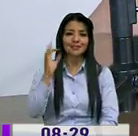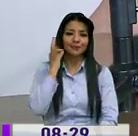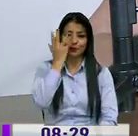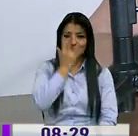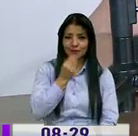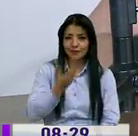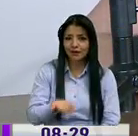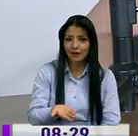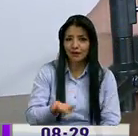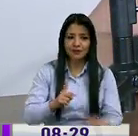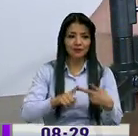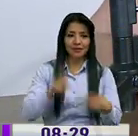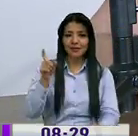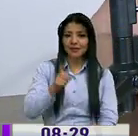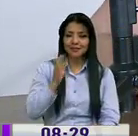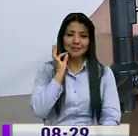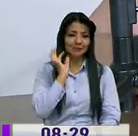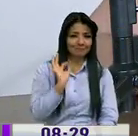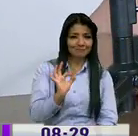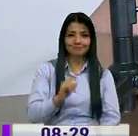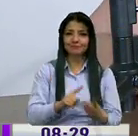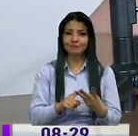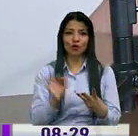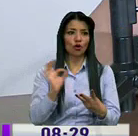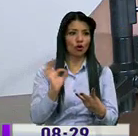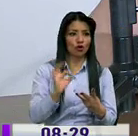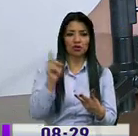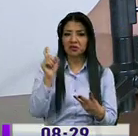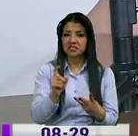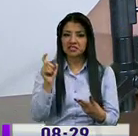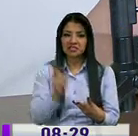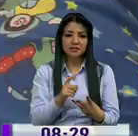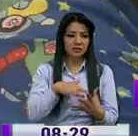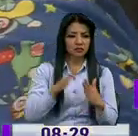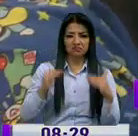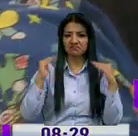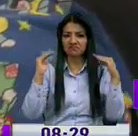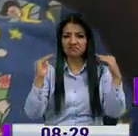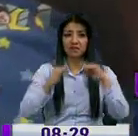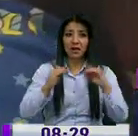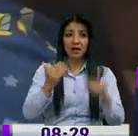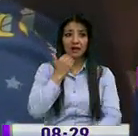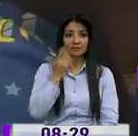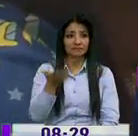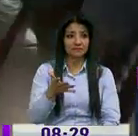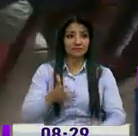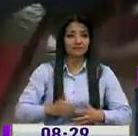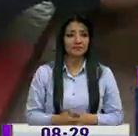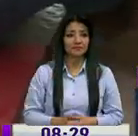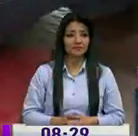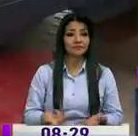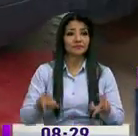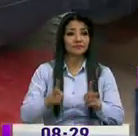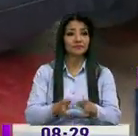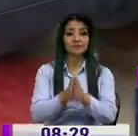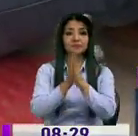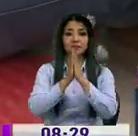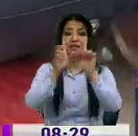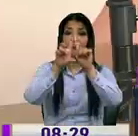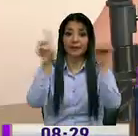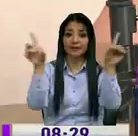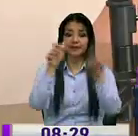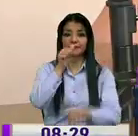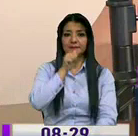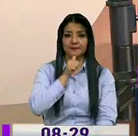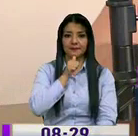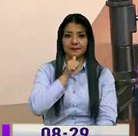bonita, simpática, tener determinados estándares. Además, hace un llamado a la empresa privada. Yo